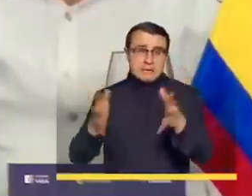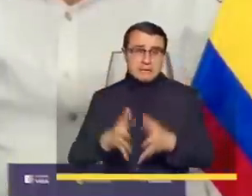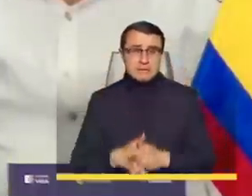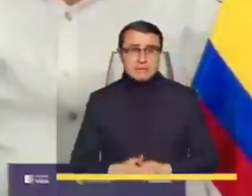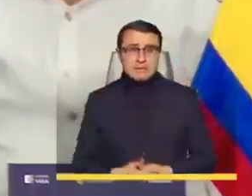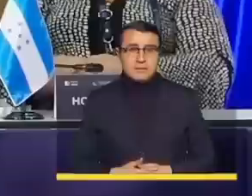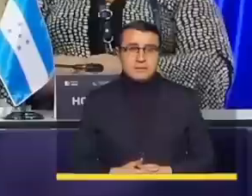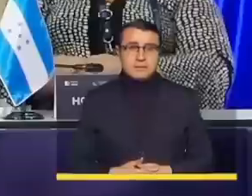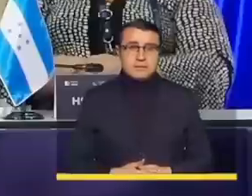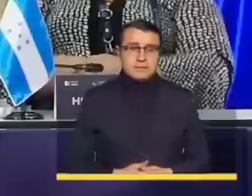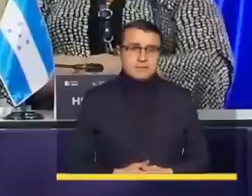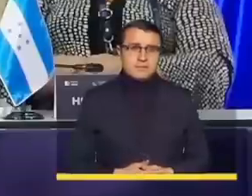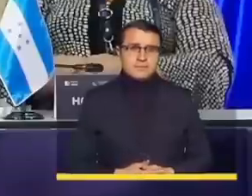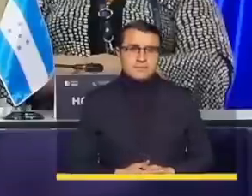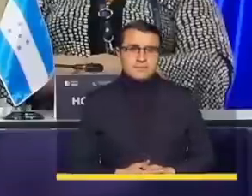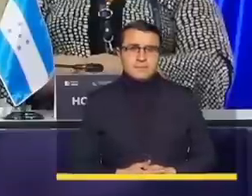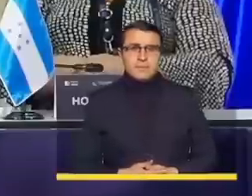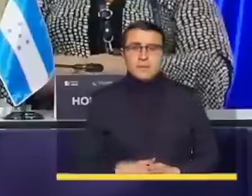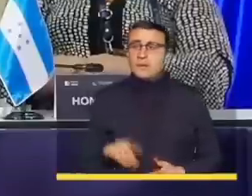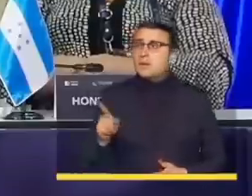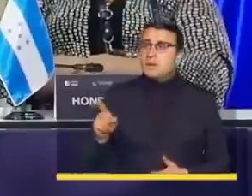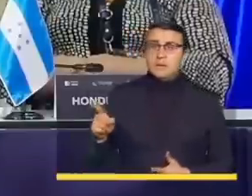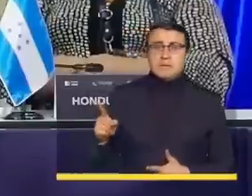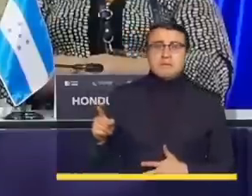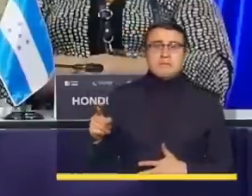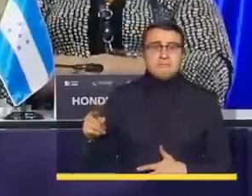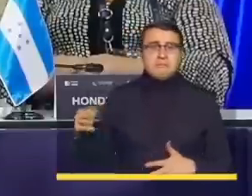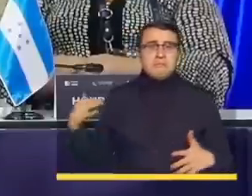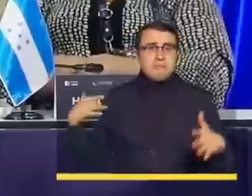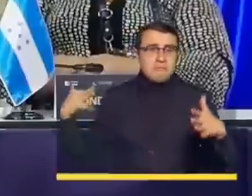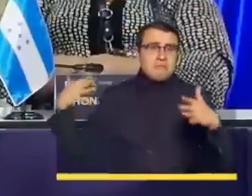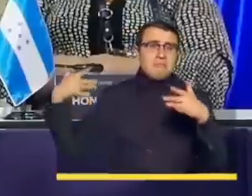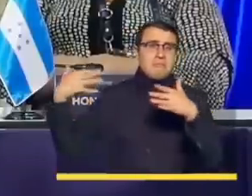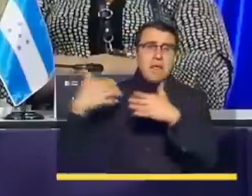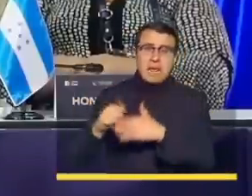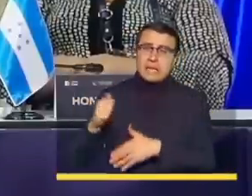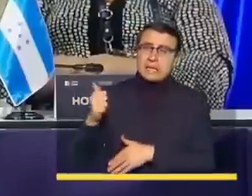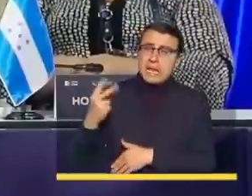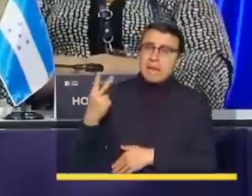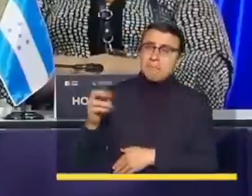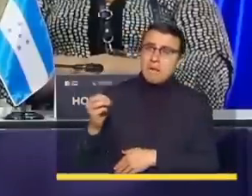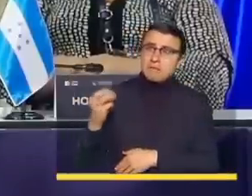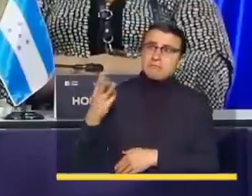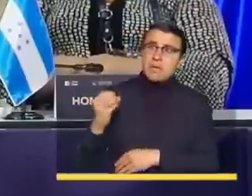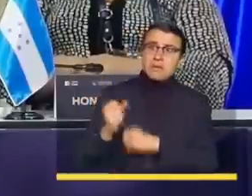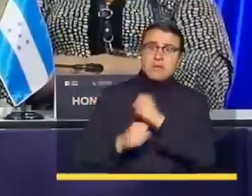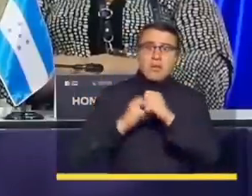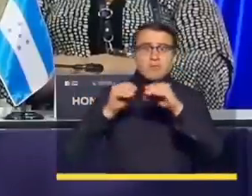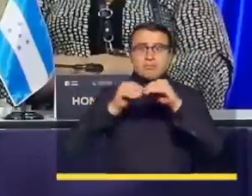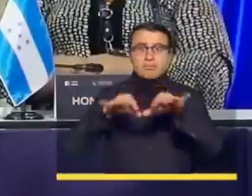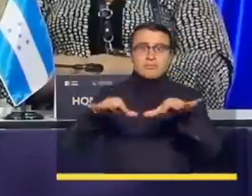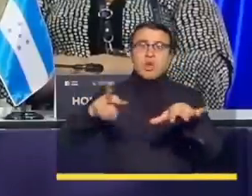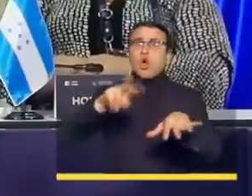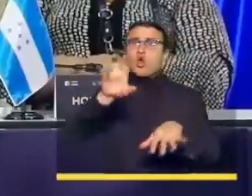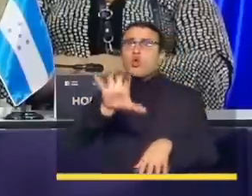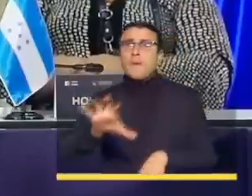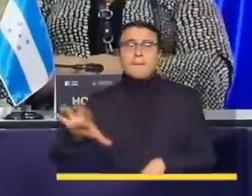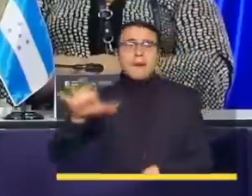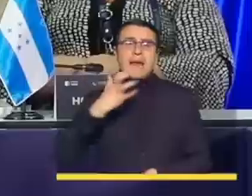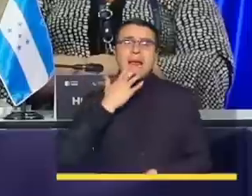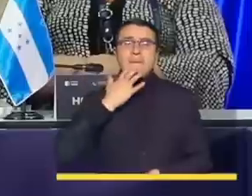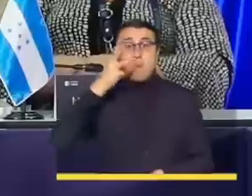Y se empieza a repetir desde hace algunas décadas en otros países, México. Por